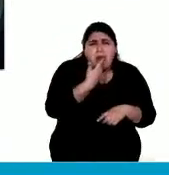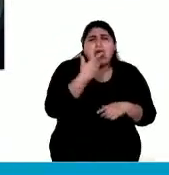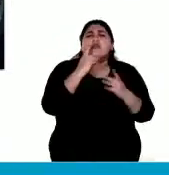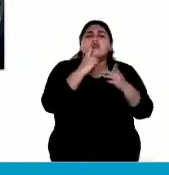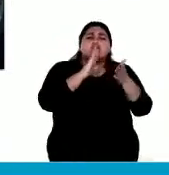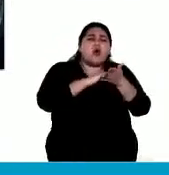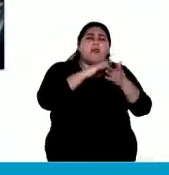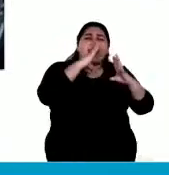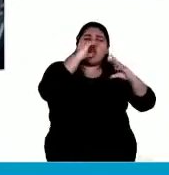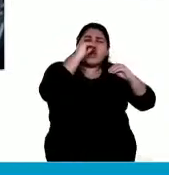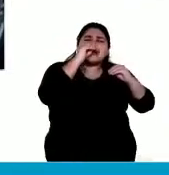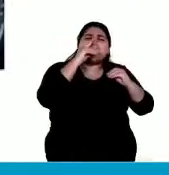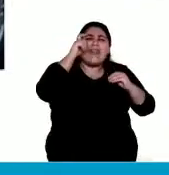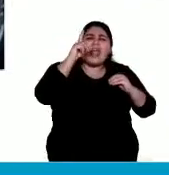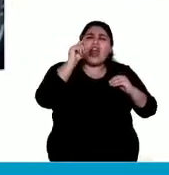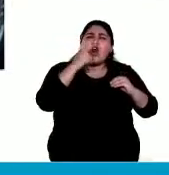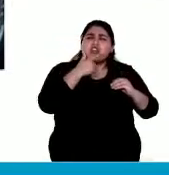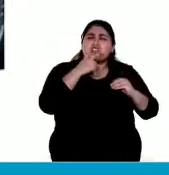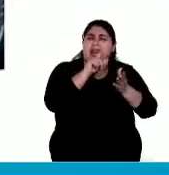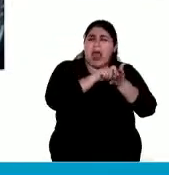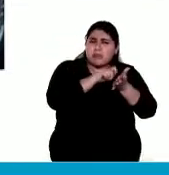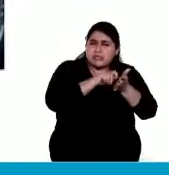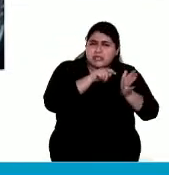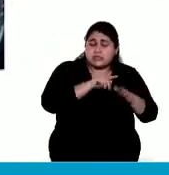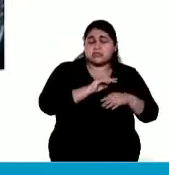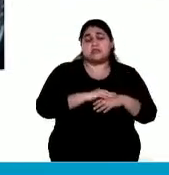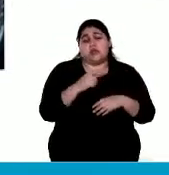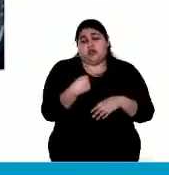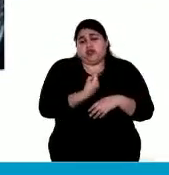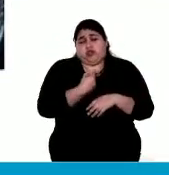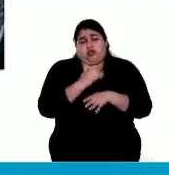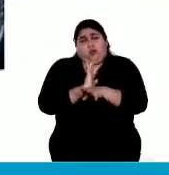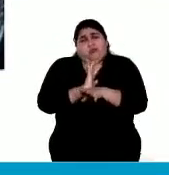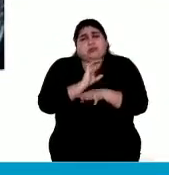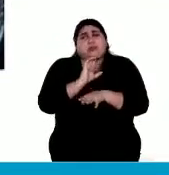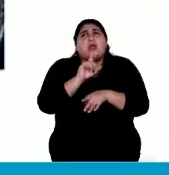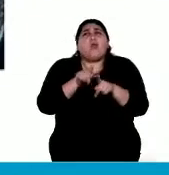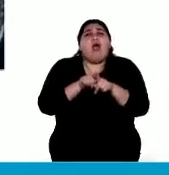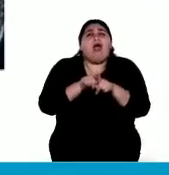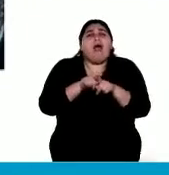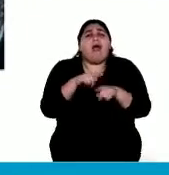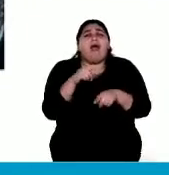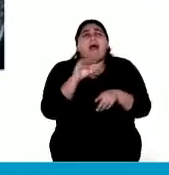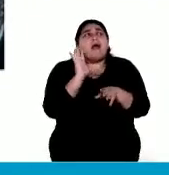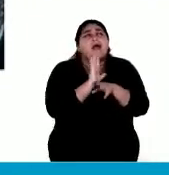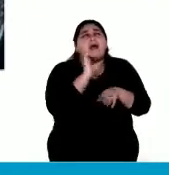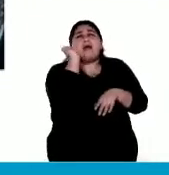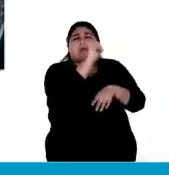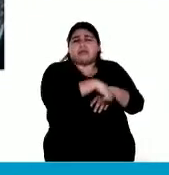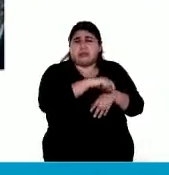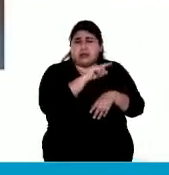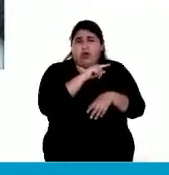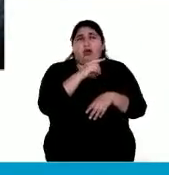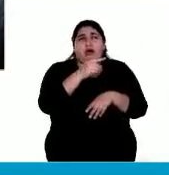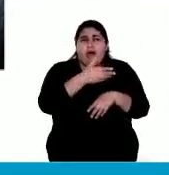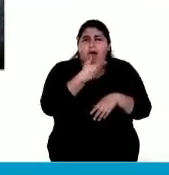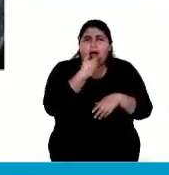es importante también que nosotros no rubriquemos con nuestro silencio esas declaraciones.